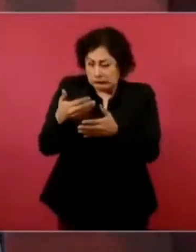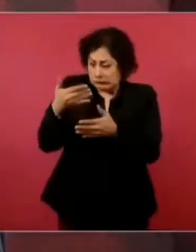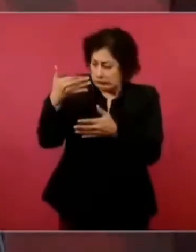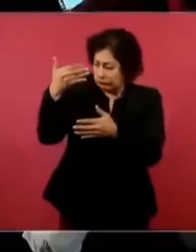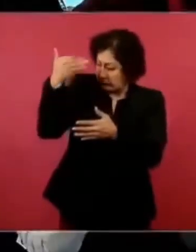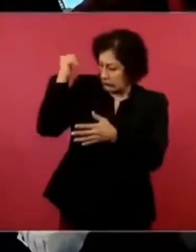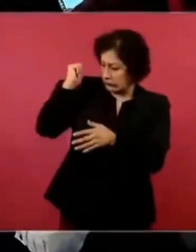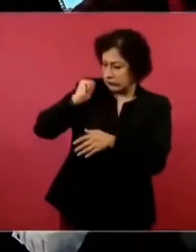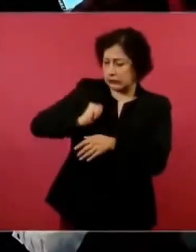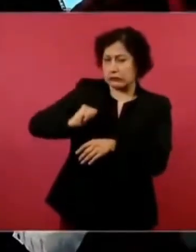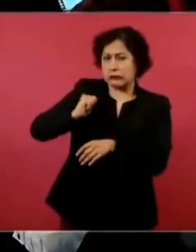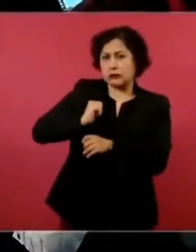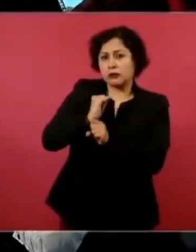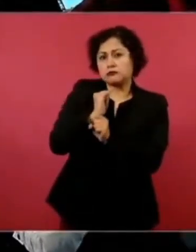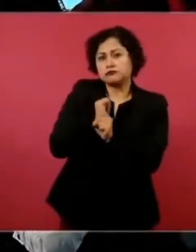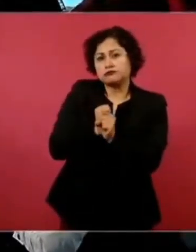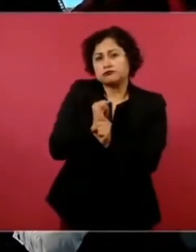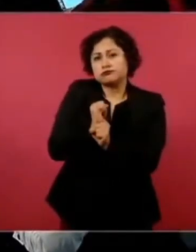3-4 años.